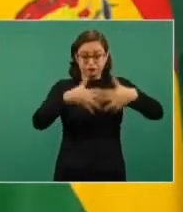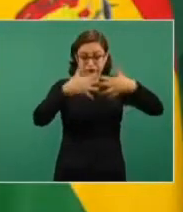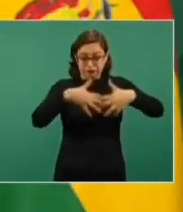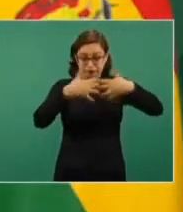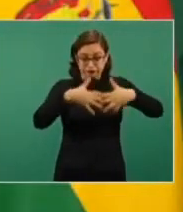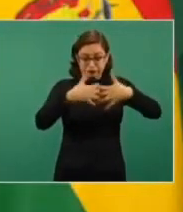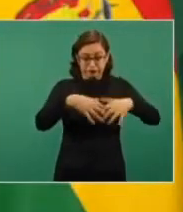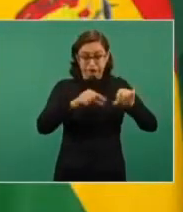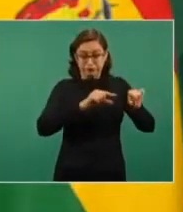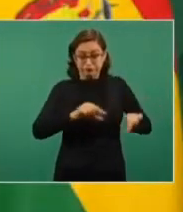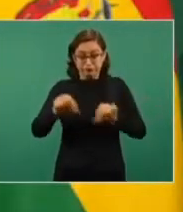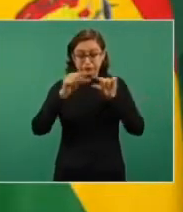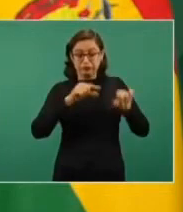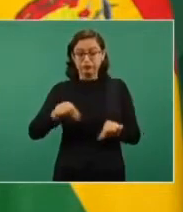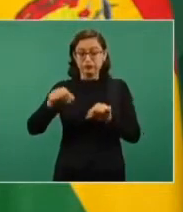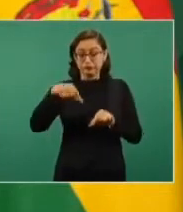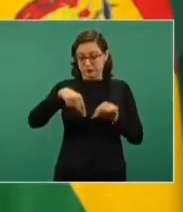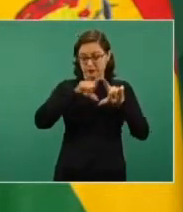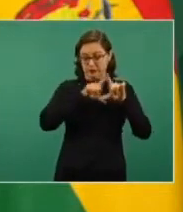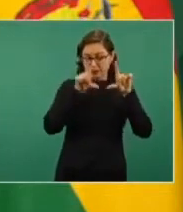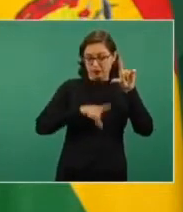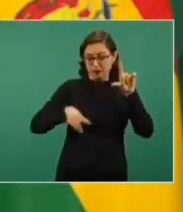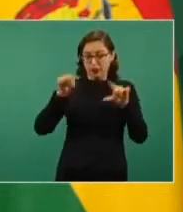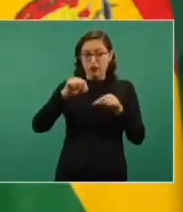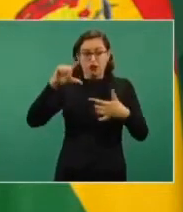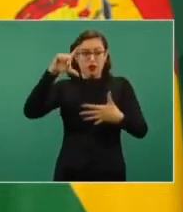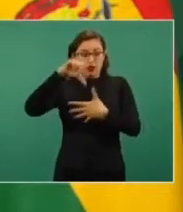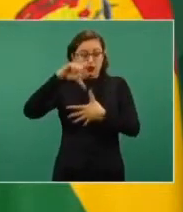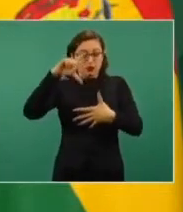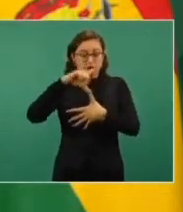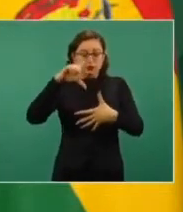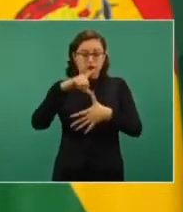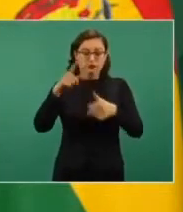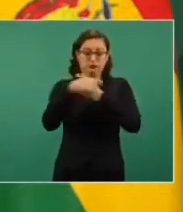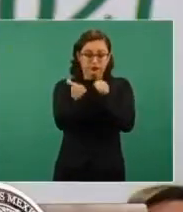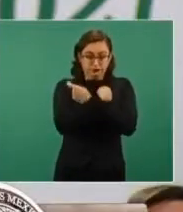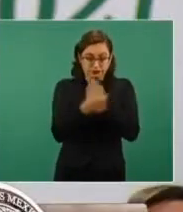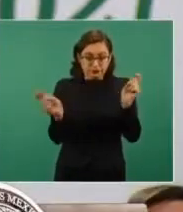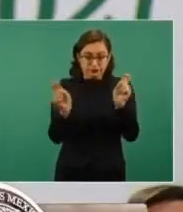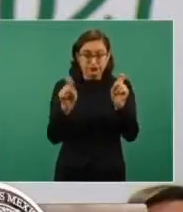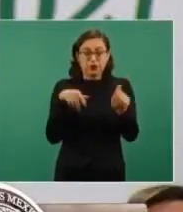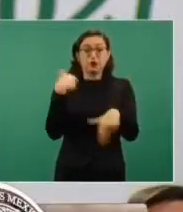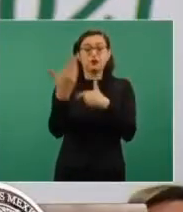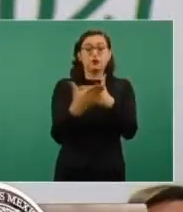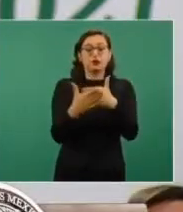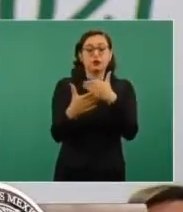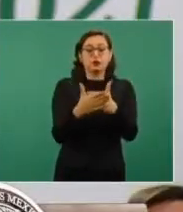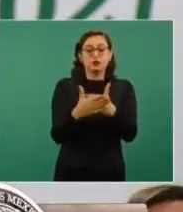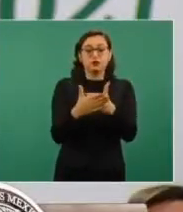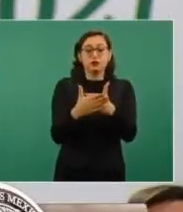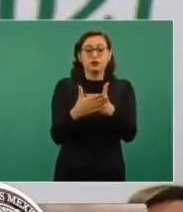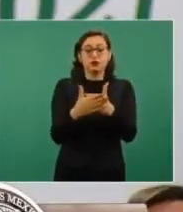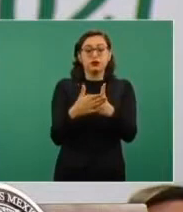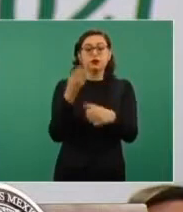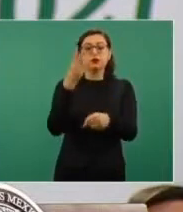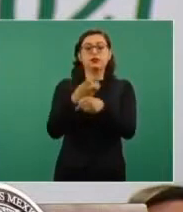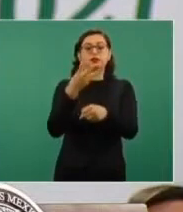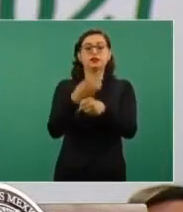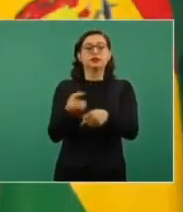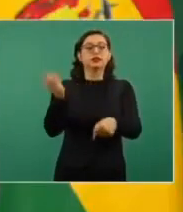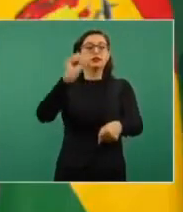tienen contratos, todos los países que tienen contratos o pedidos, a partir de la tercera semana de